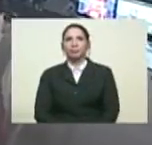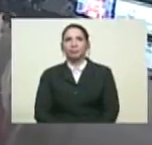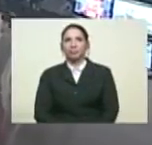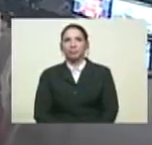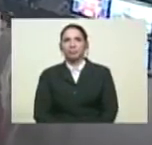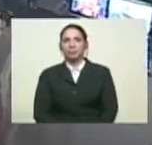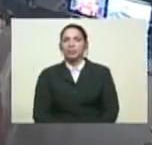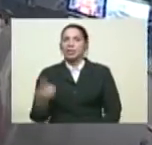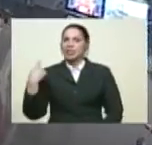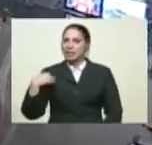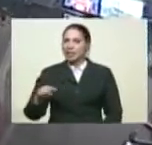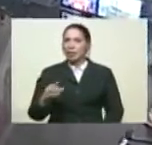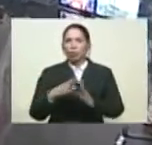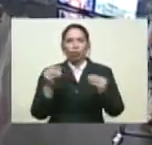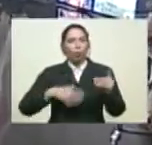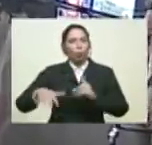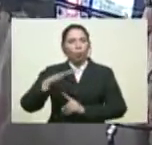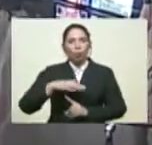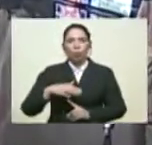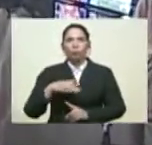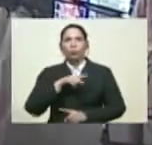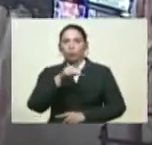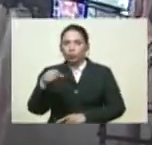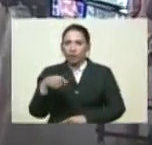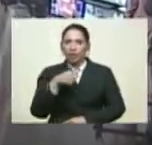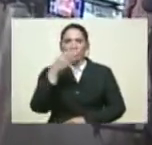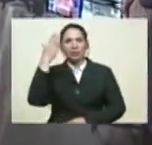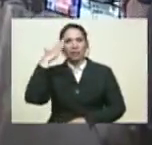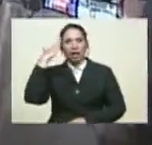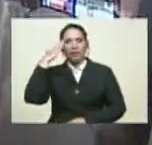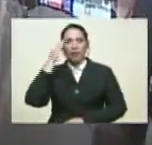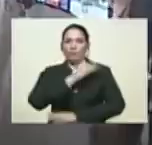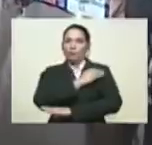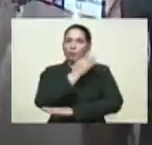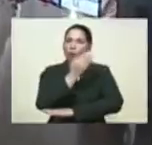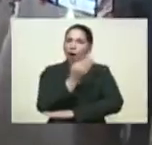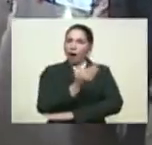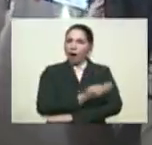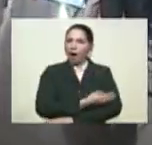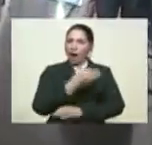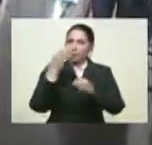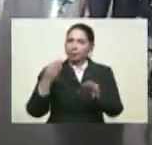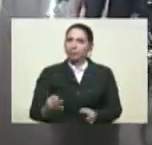Tenemos todo aquello que ustedes saben de la fuerza